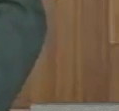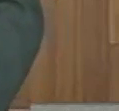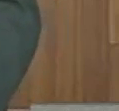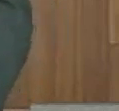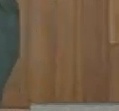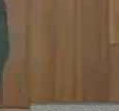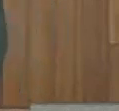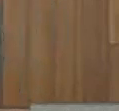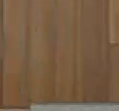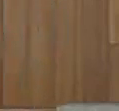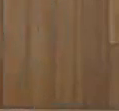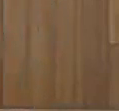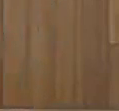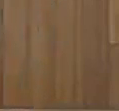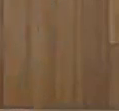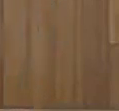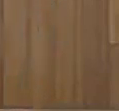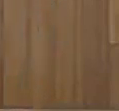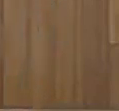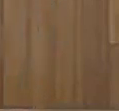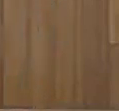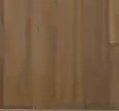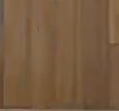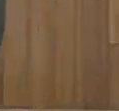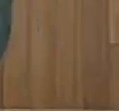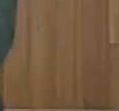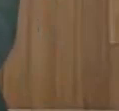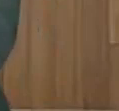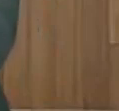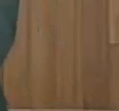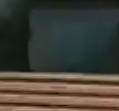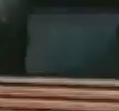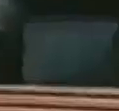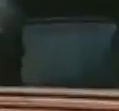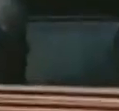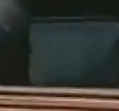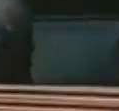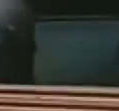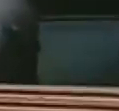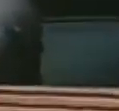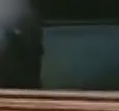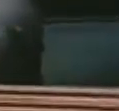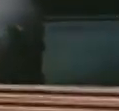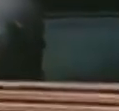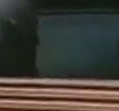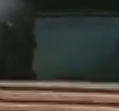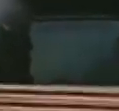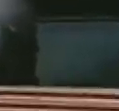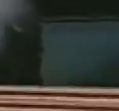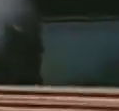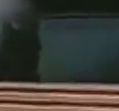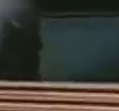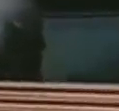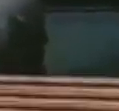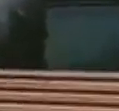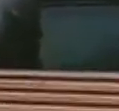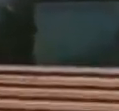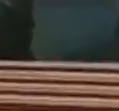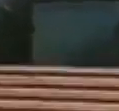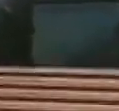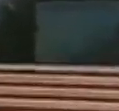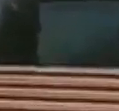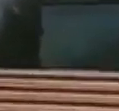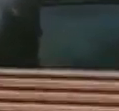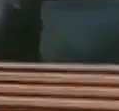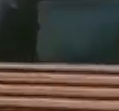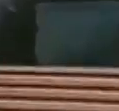Fueron los centauros y las centauras que recordamos en el juramento, los que Mucuritas, el Yagual, Mata de la Miel,